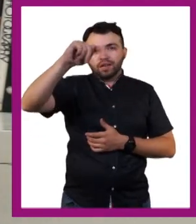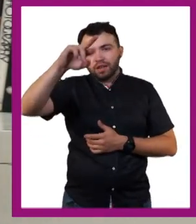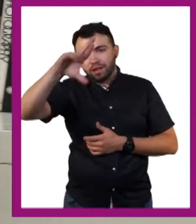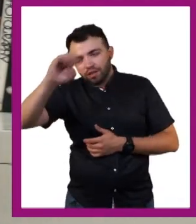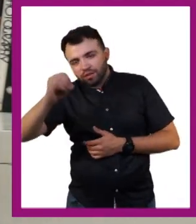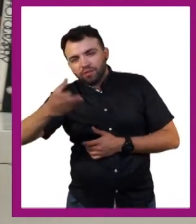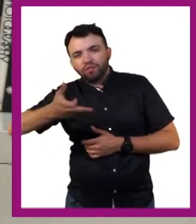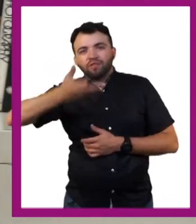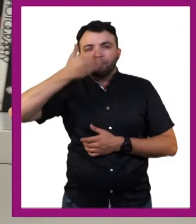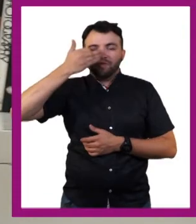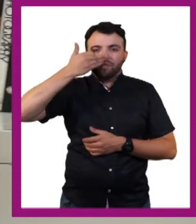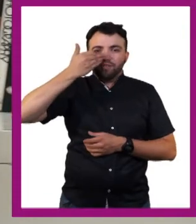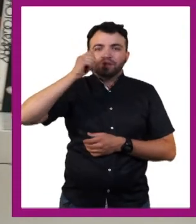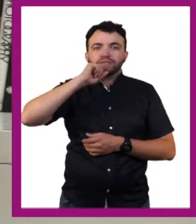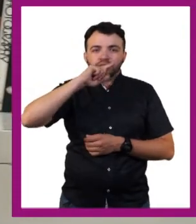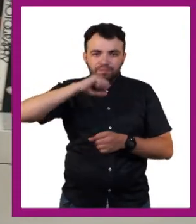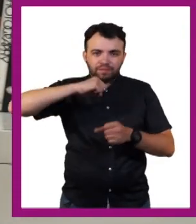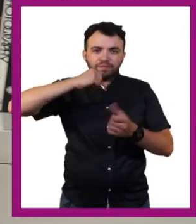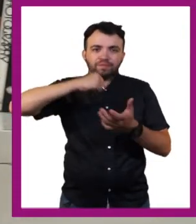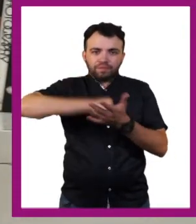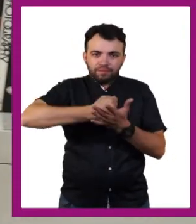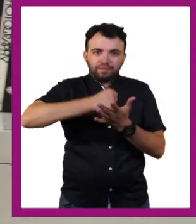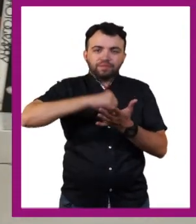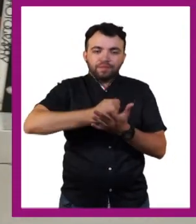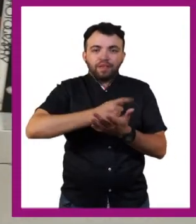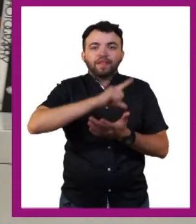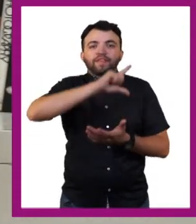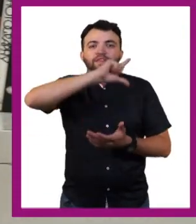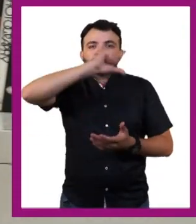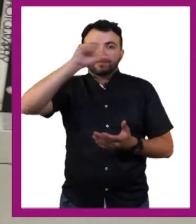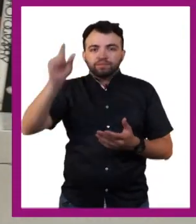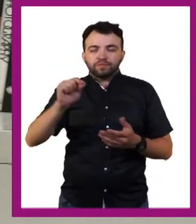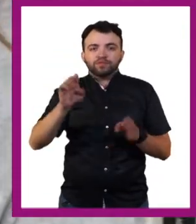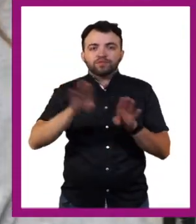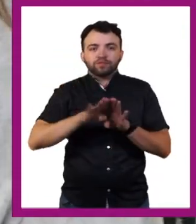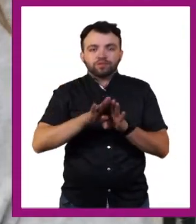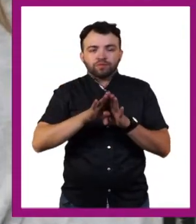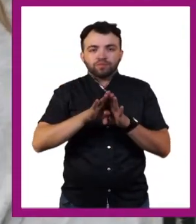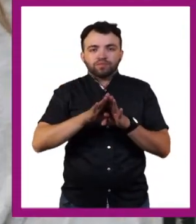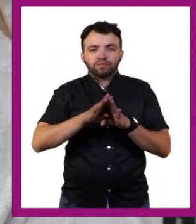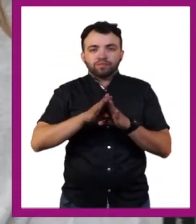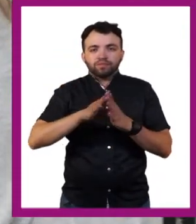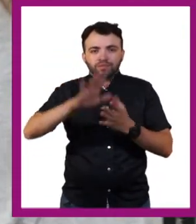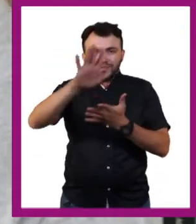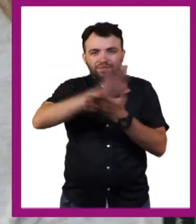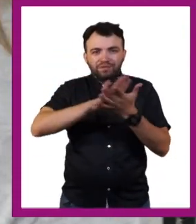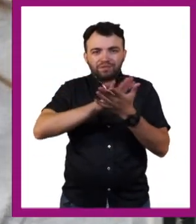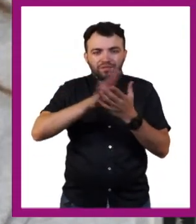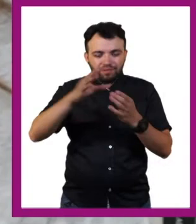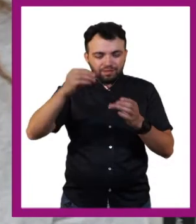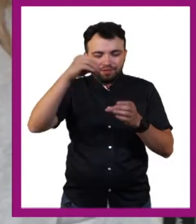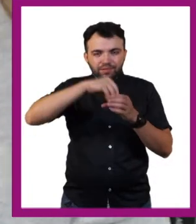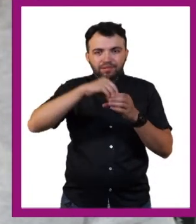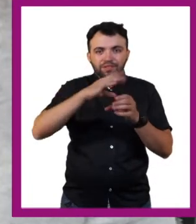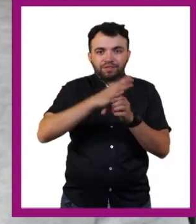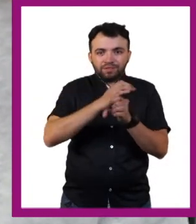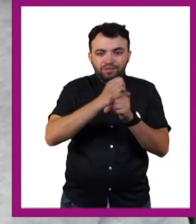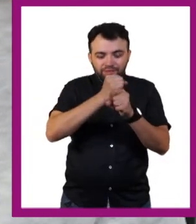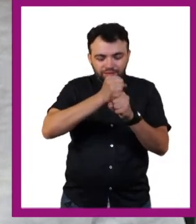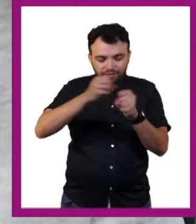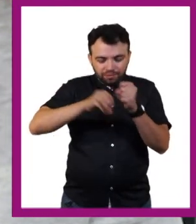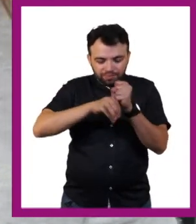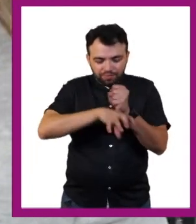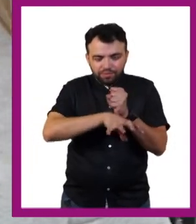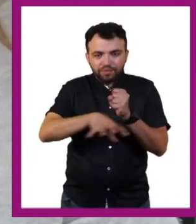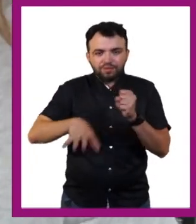flores, machacar flores y después con un trapito las exprimes y todo ese liquidito que sale con esas